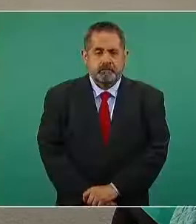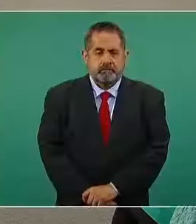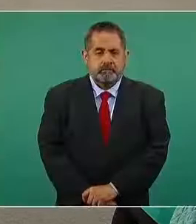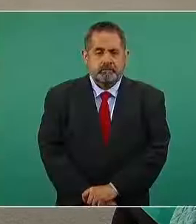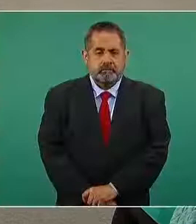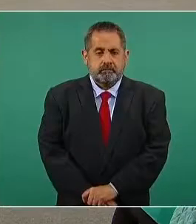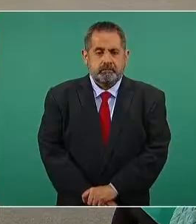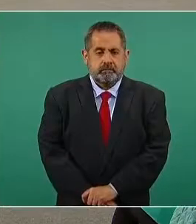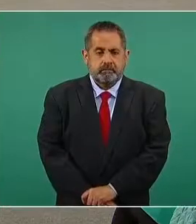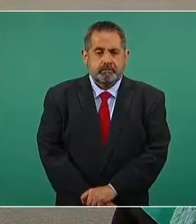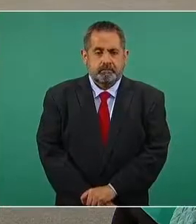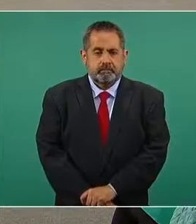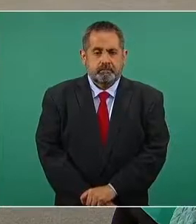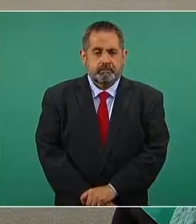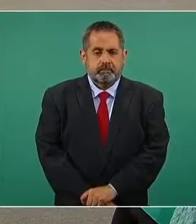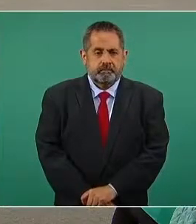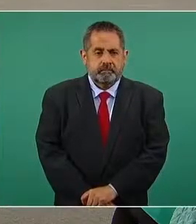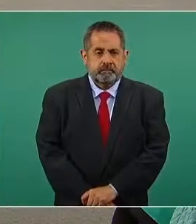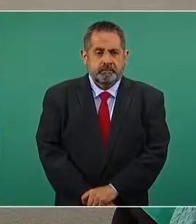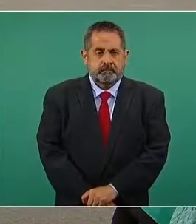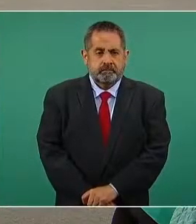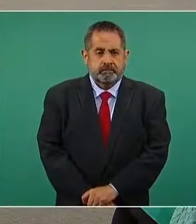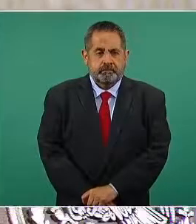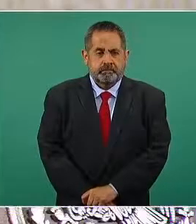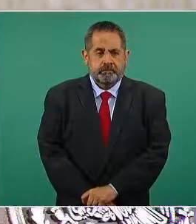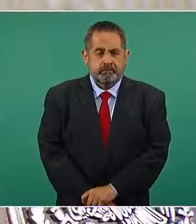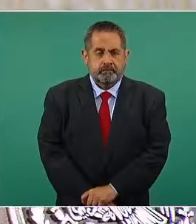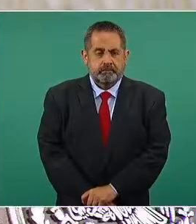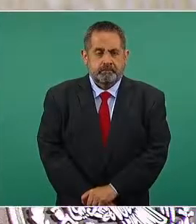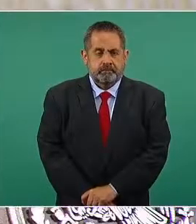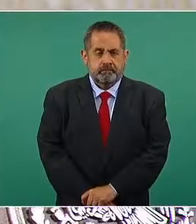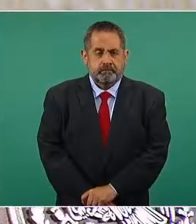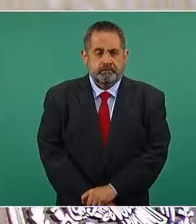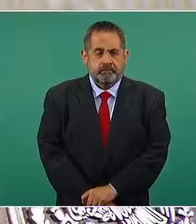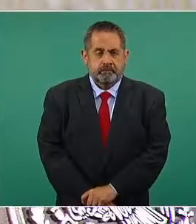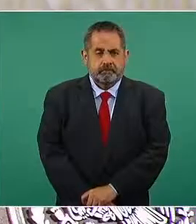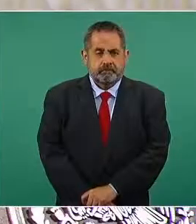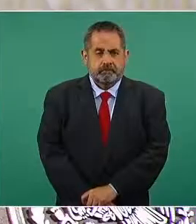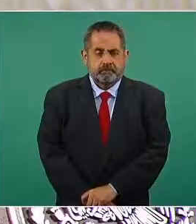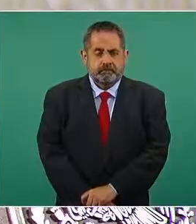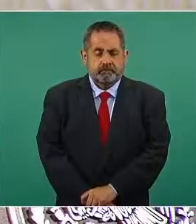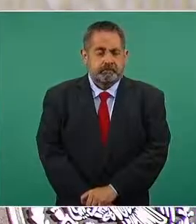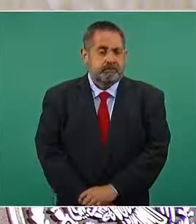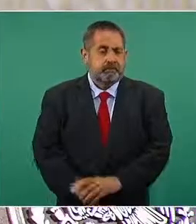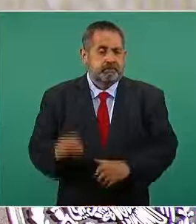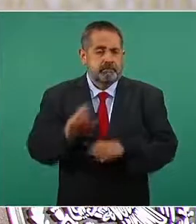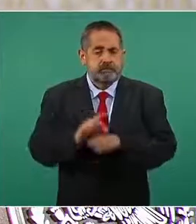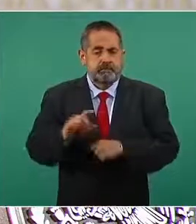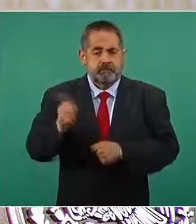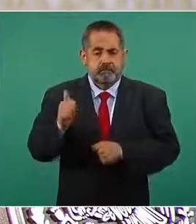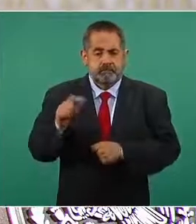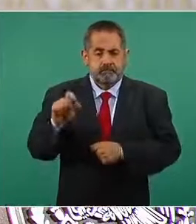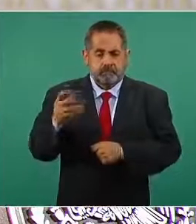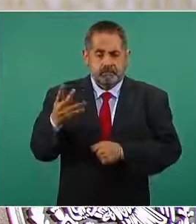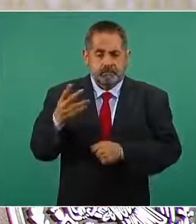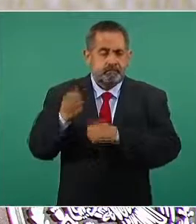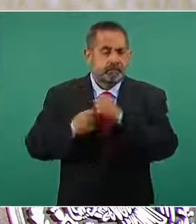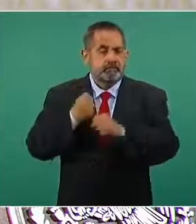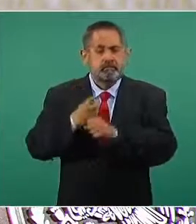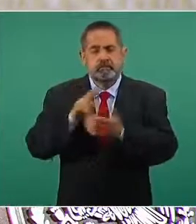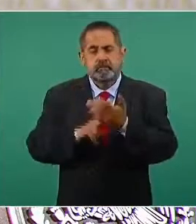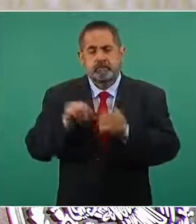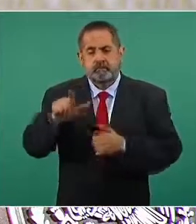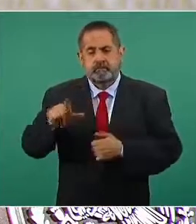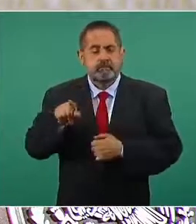fideicomiso. Adelante, por favor. El 24 de agosto del 2017,